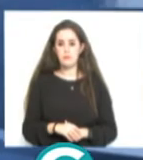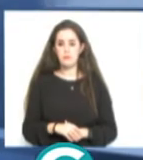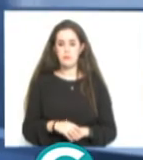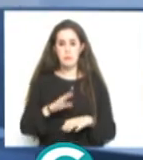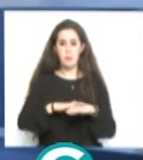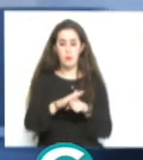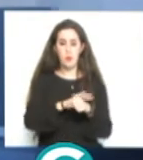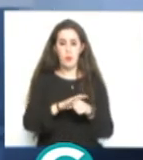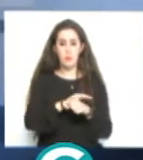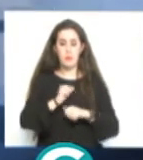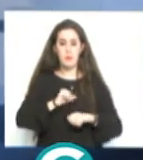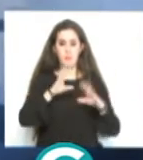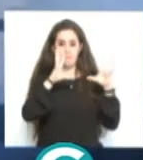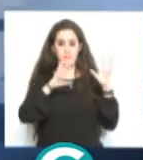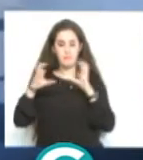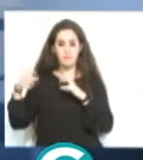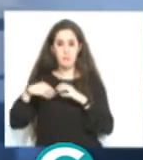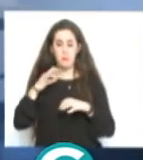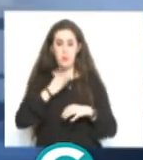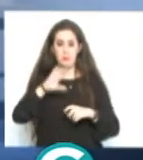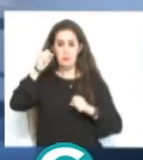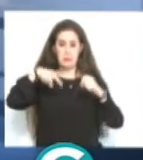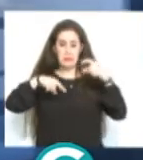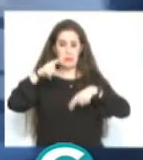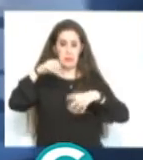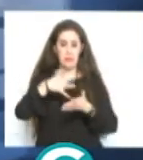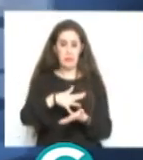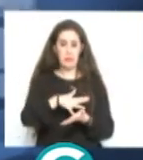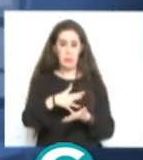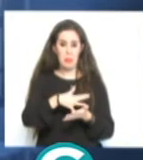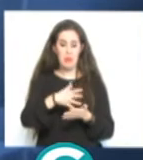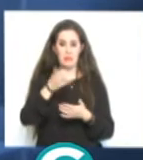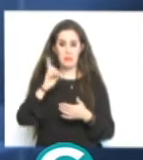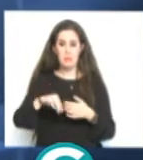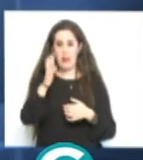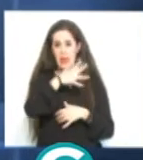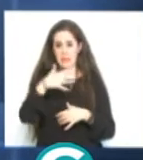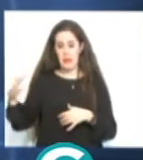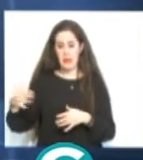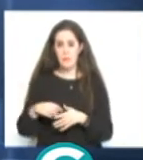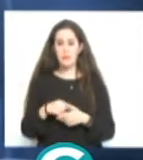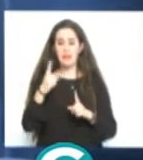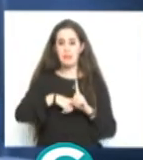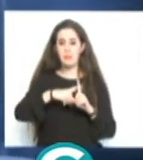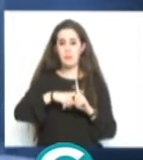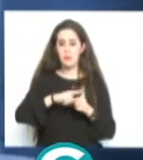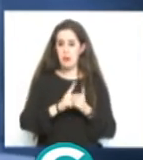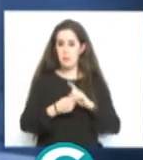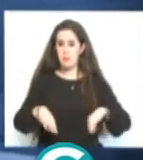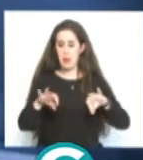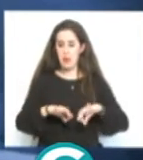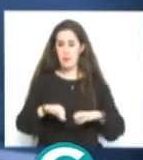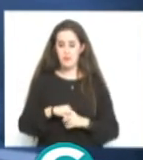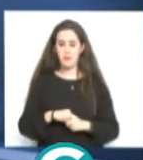Para la provincia se espera nubosidad con posibilidad de chubascos débiles en el estrecho y en la sierra. Las temperaturas sin cambios,